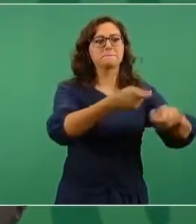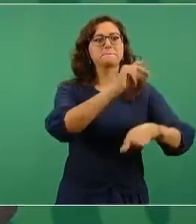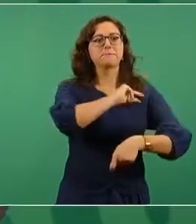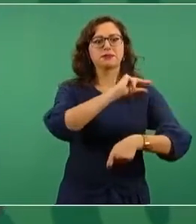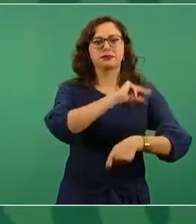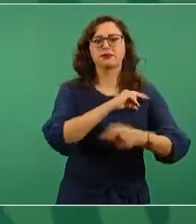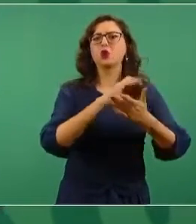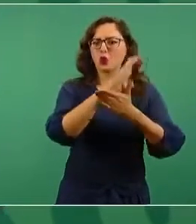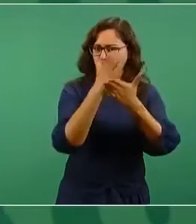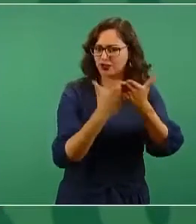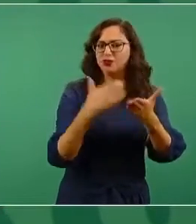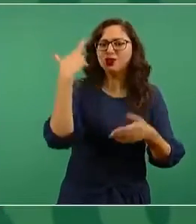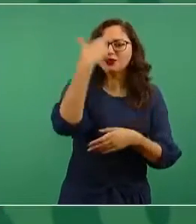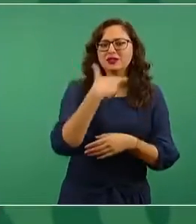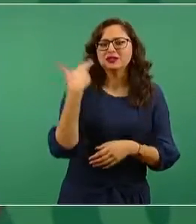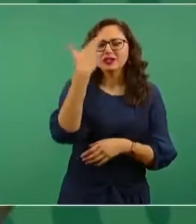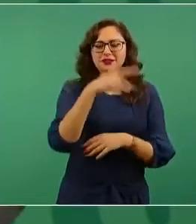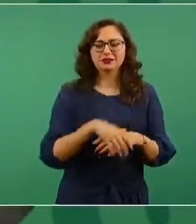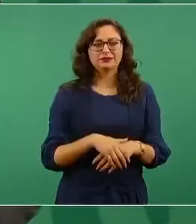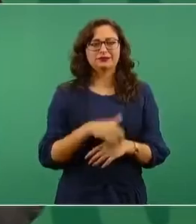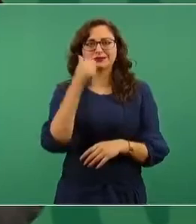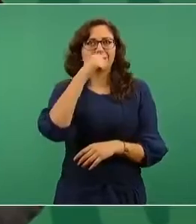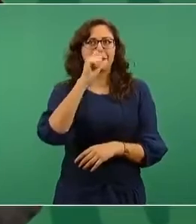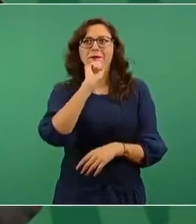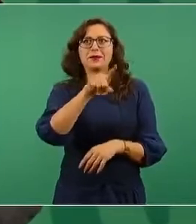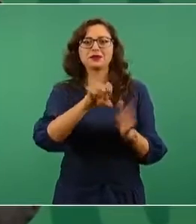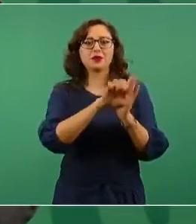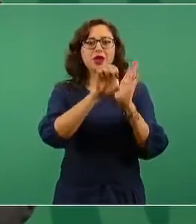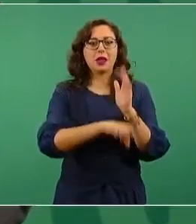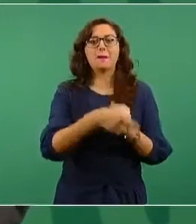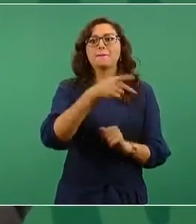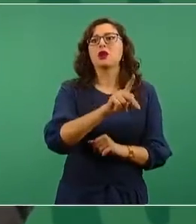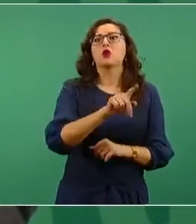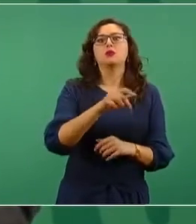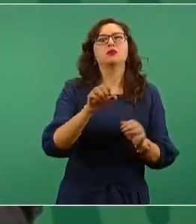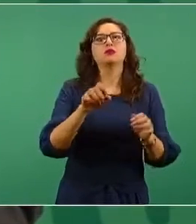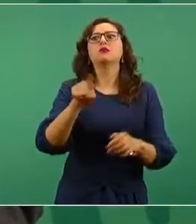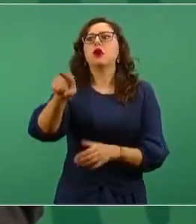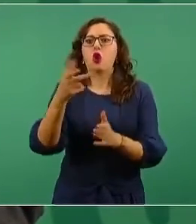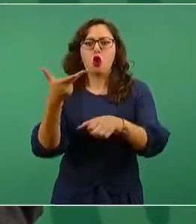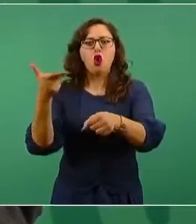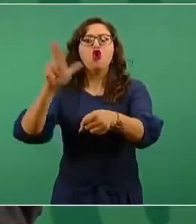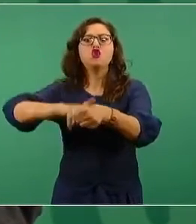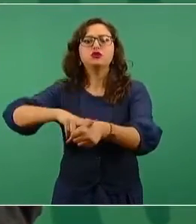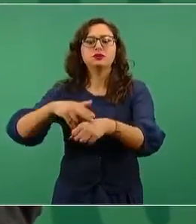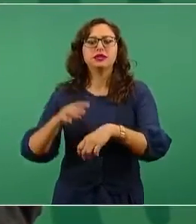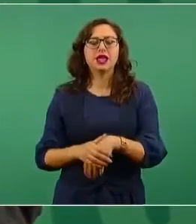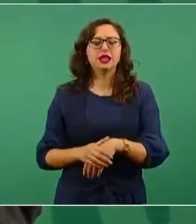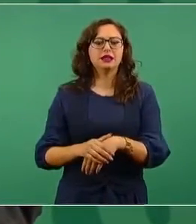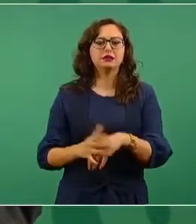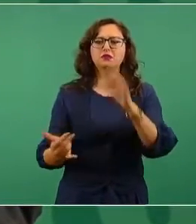Un hospital que cuesta cuando mucho 600 millones de pesos,